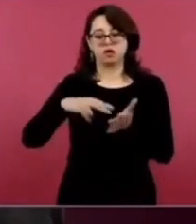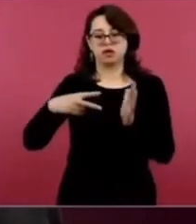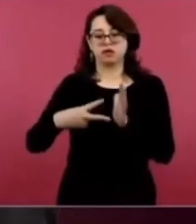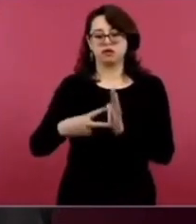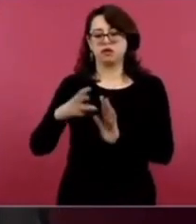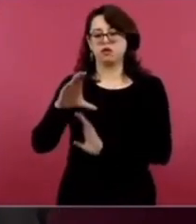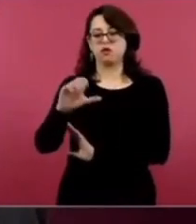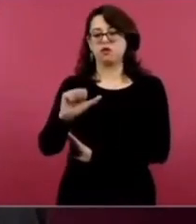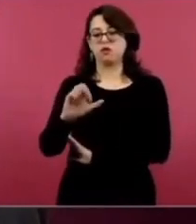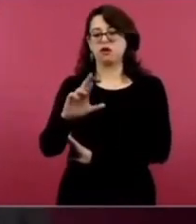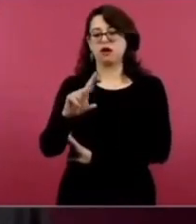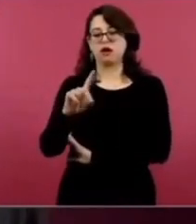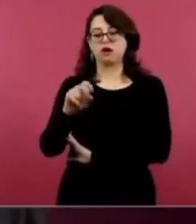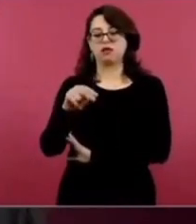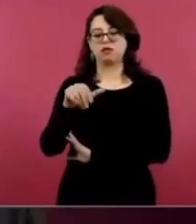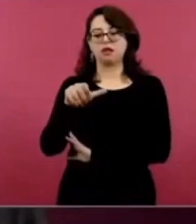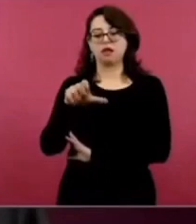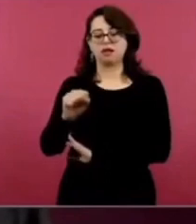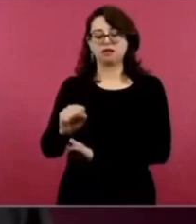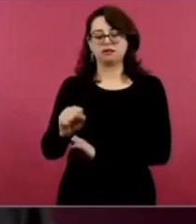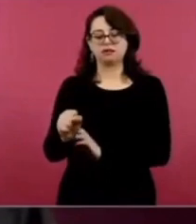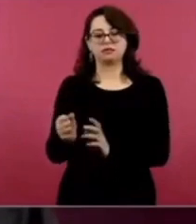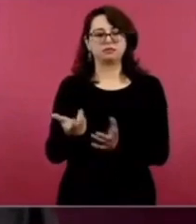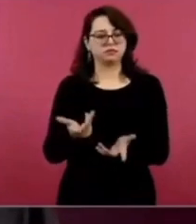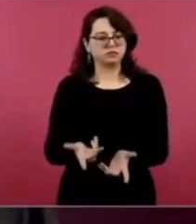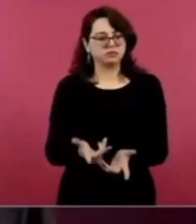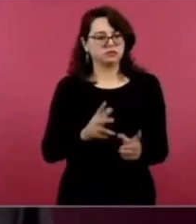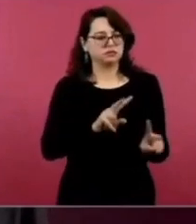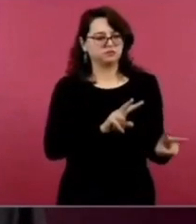empezó a atender el problema,